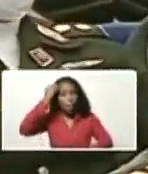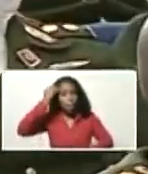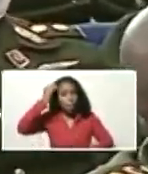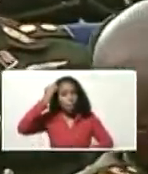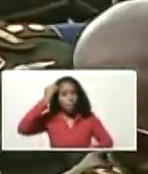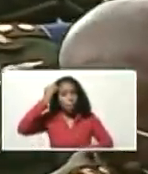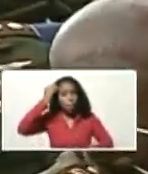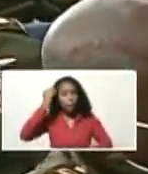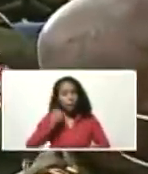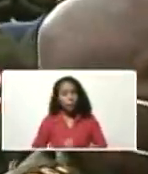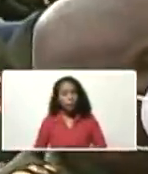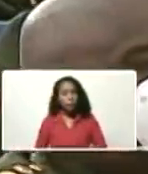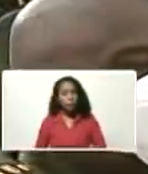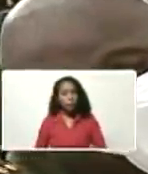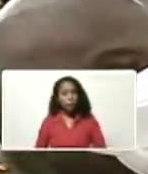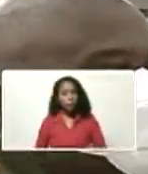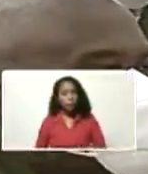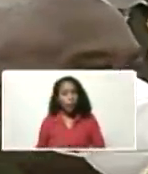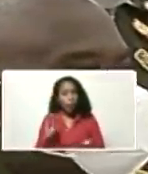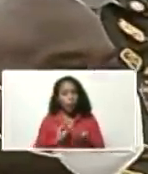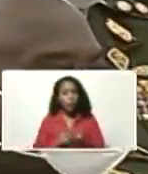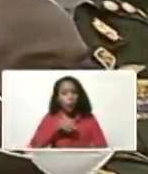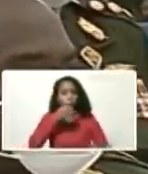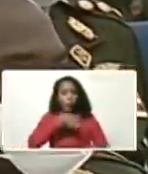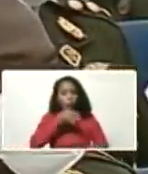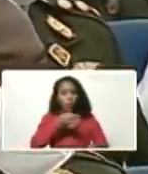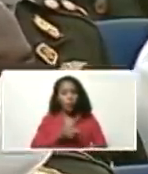Buenas tardes nuevamente